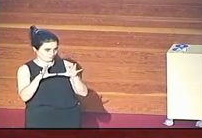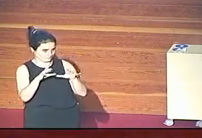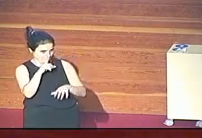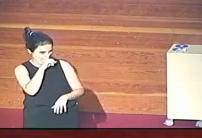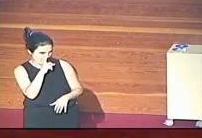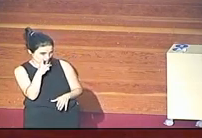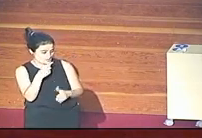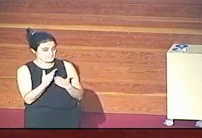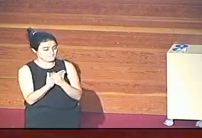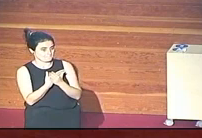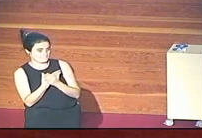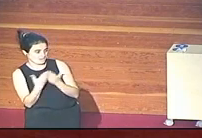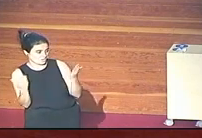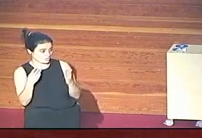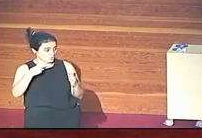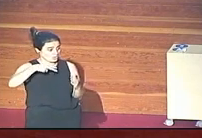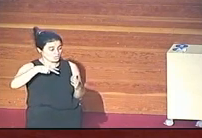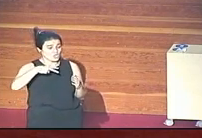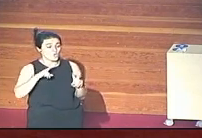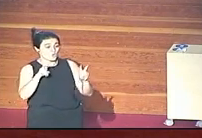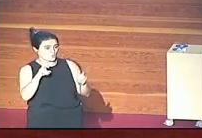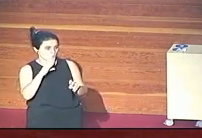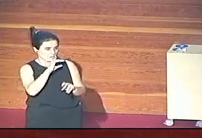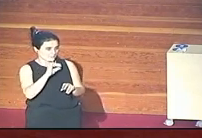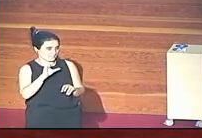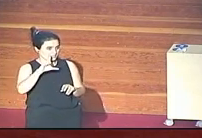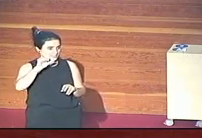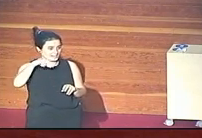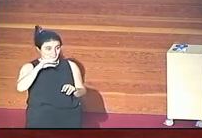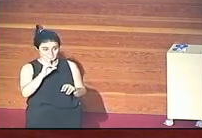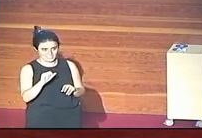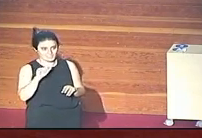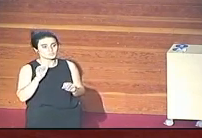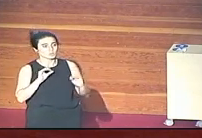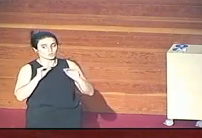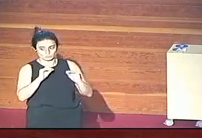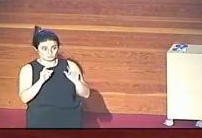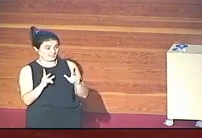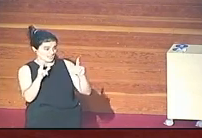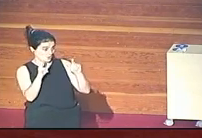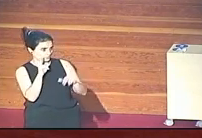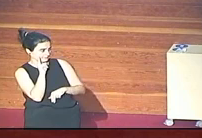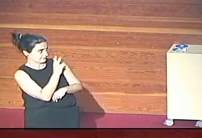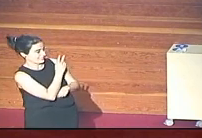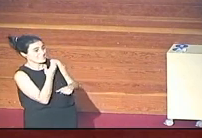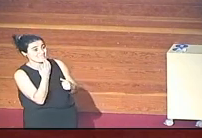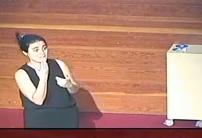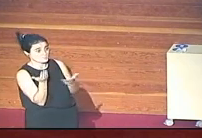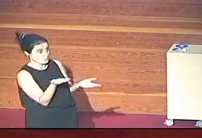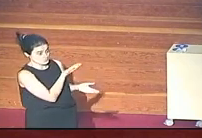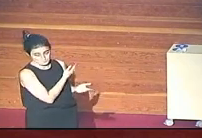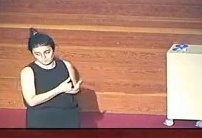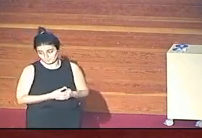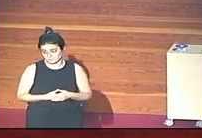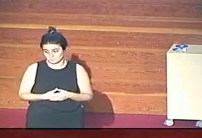zelanda y en otros seguramente pero bueno he traído este recorte para ponérselo como un ejemplo se publicaba este breve que